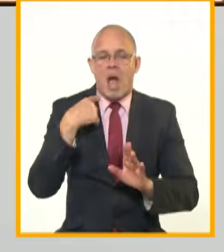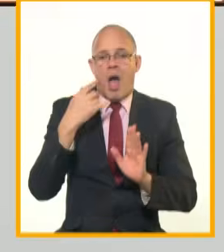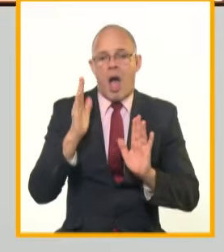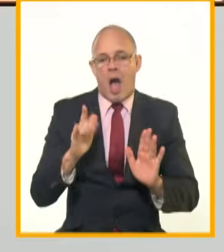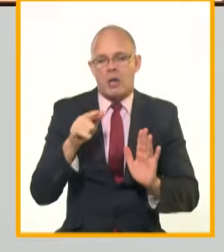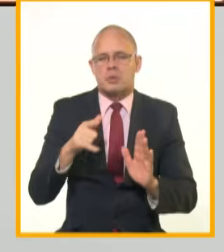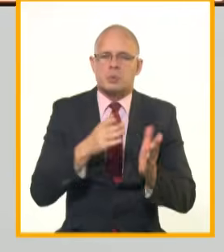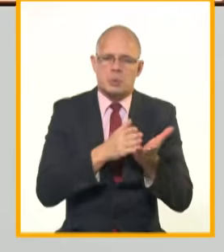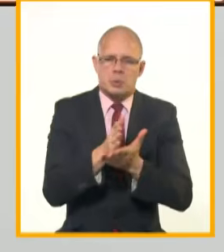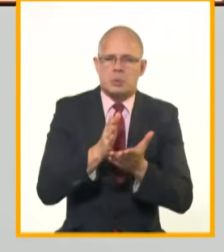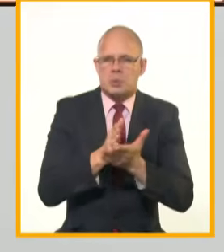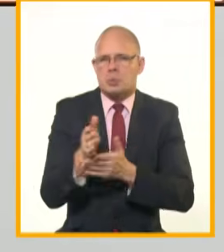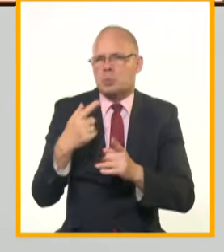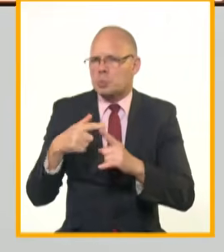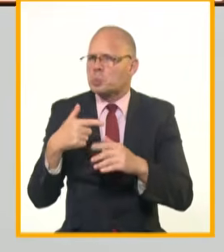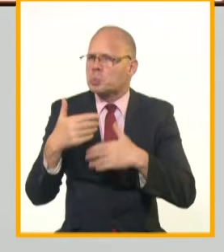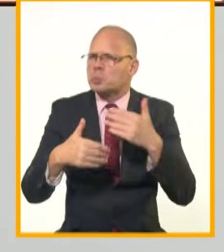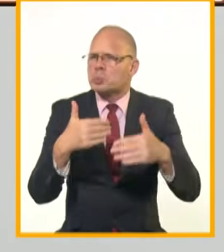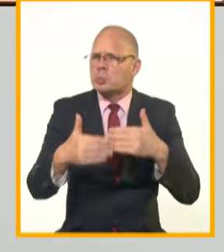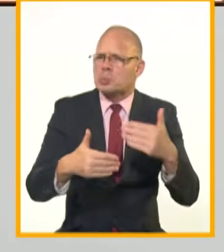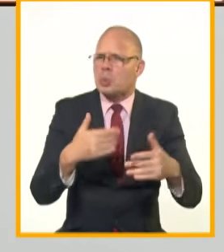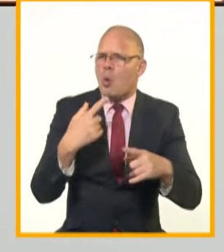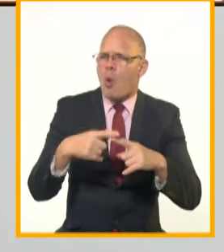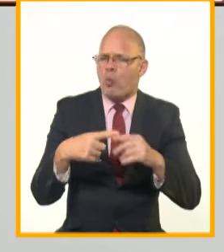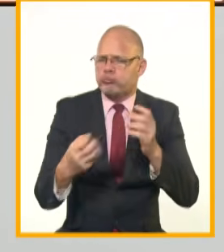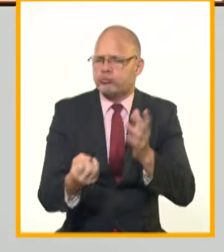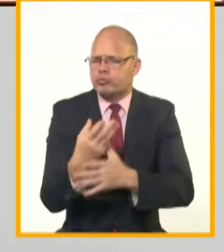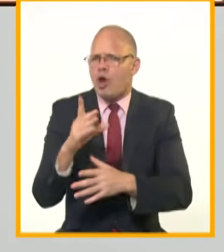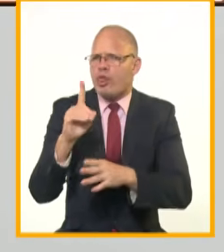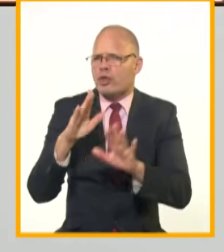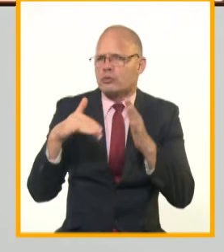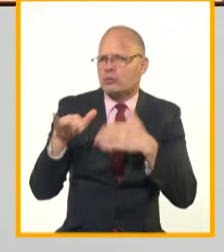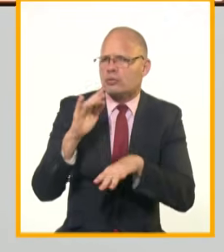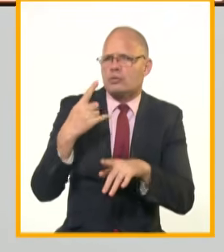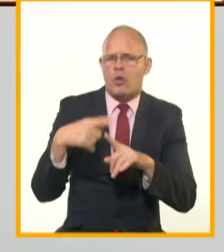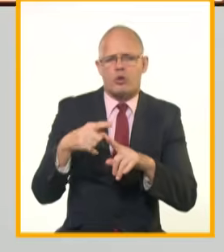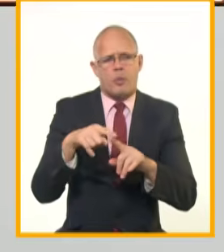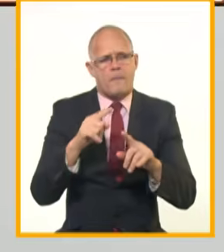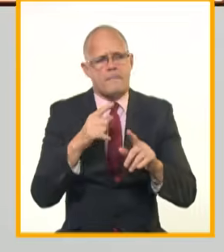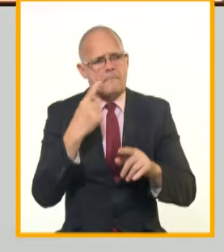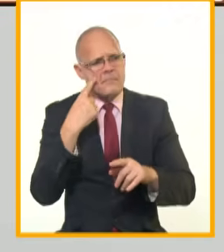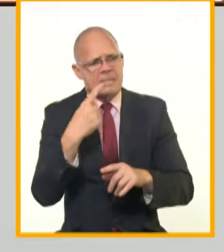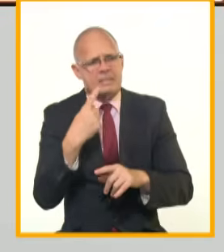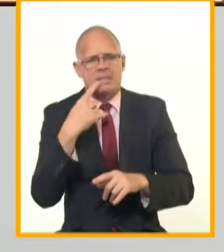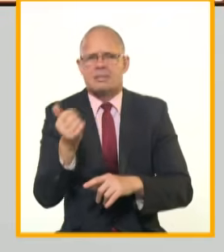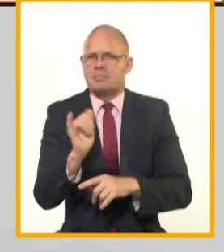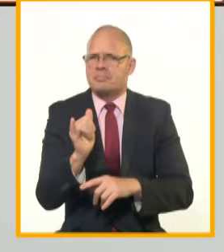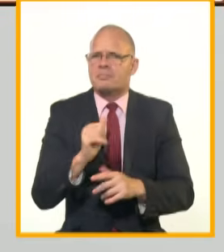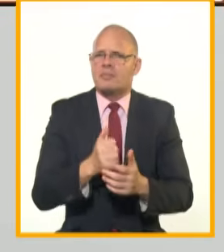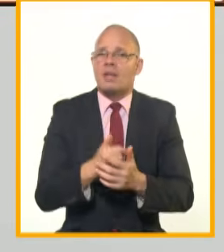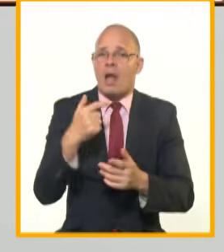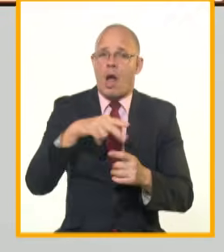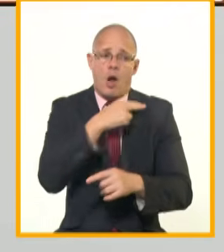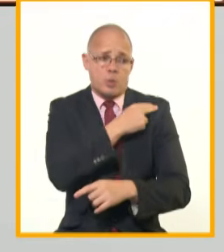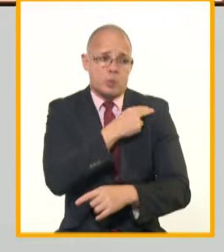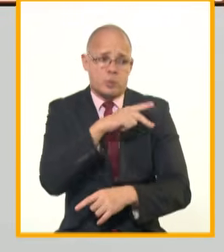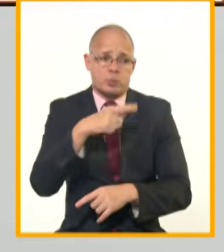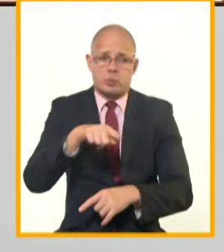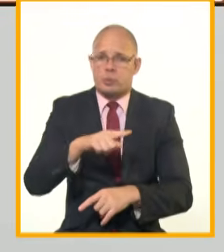carreras, vamos a seguirlo haciendo, creando doctores. Tenemos una dirección en la